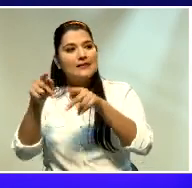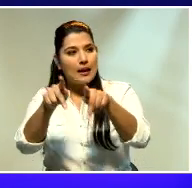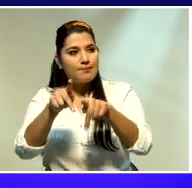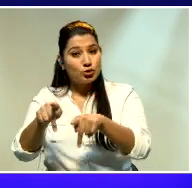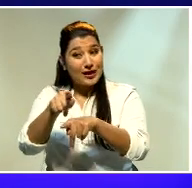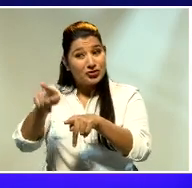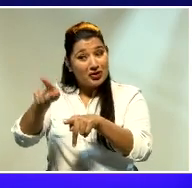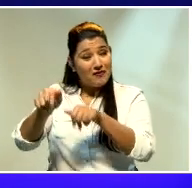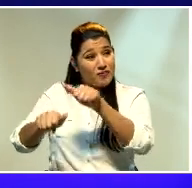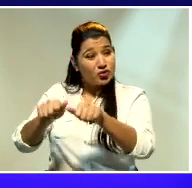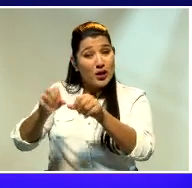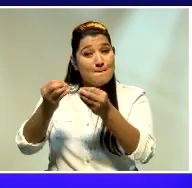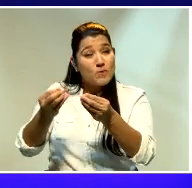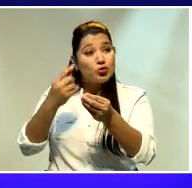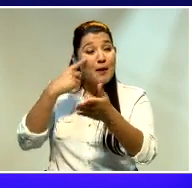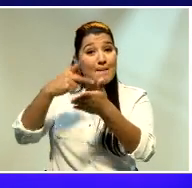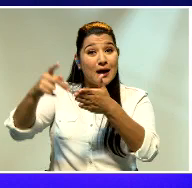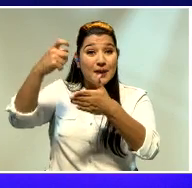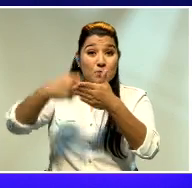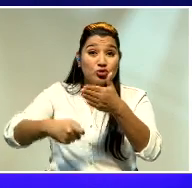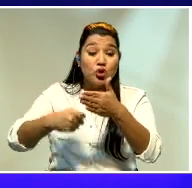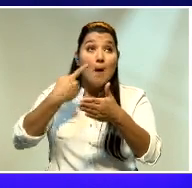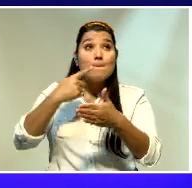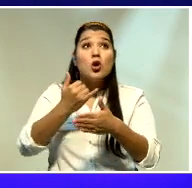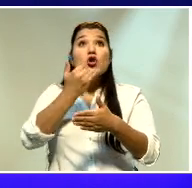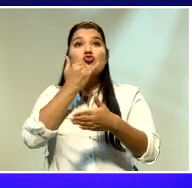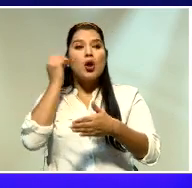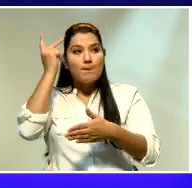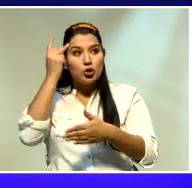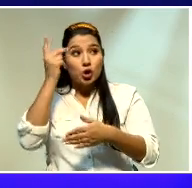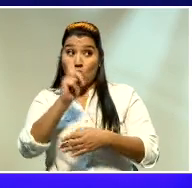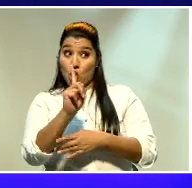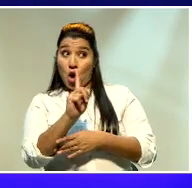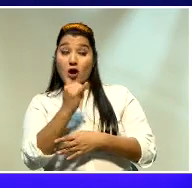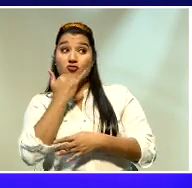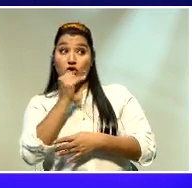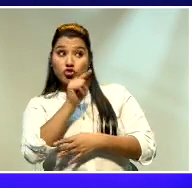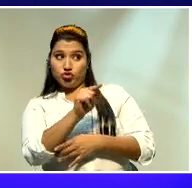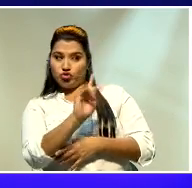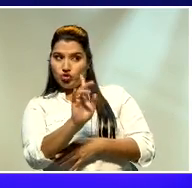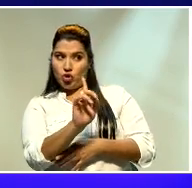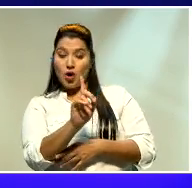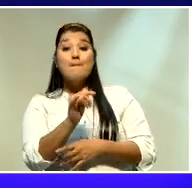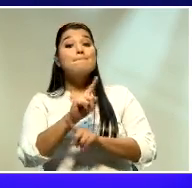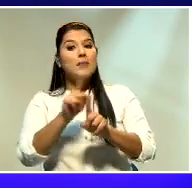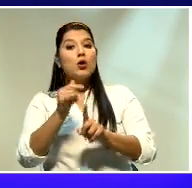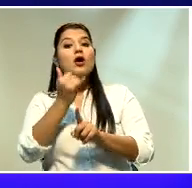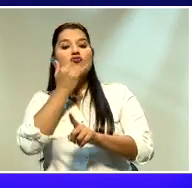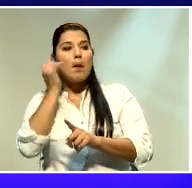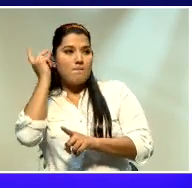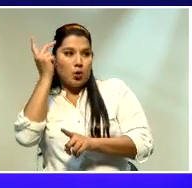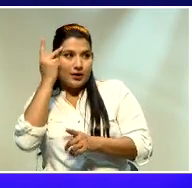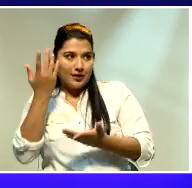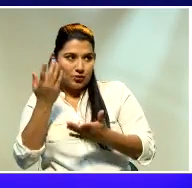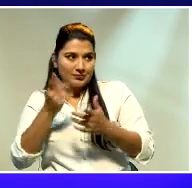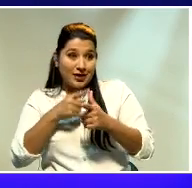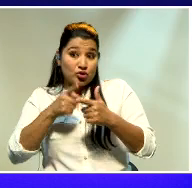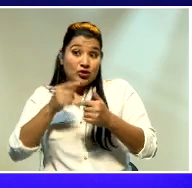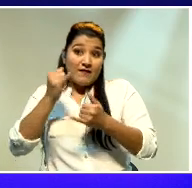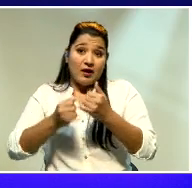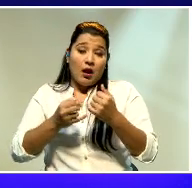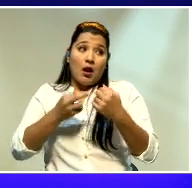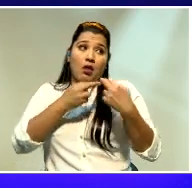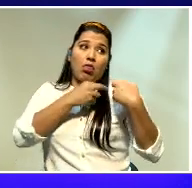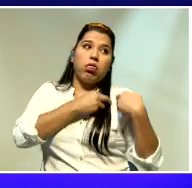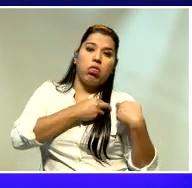errores políticos? O sea, no suyos, pero en errores políticos. Al final se materializan y